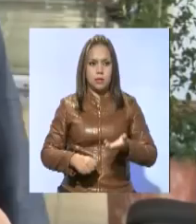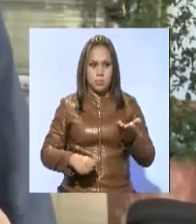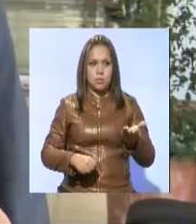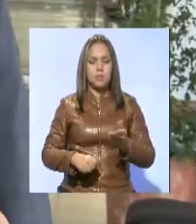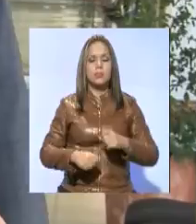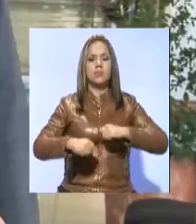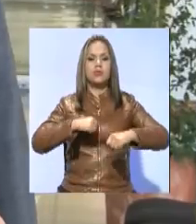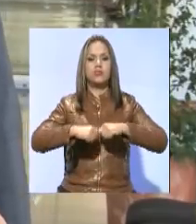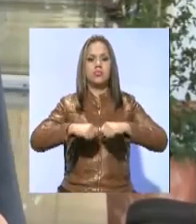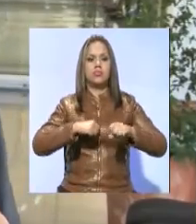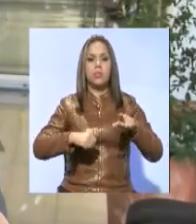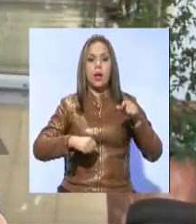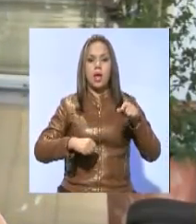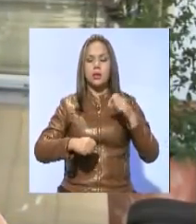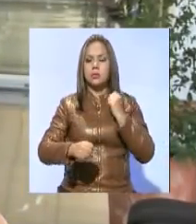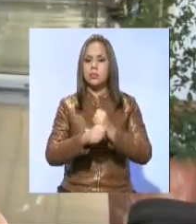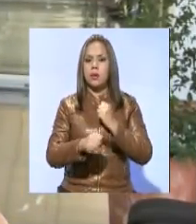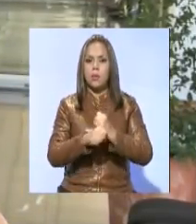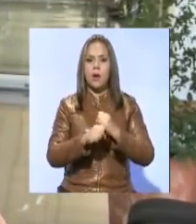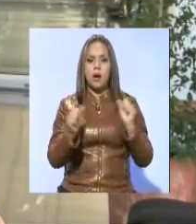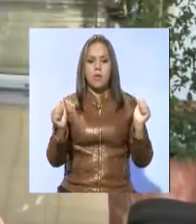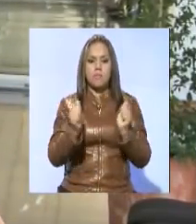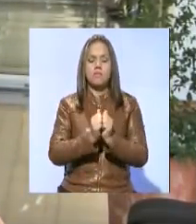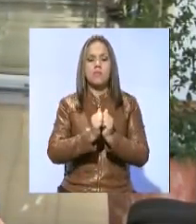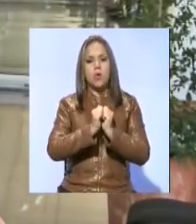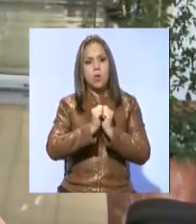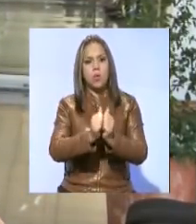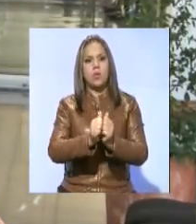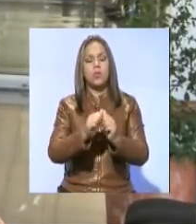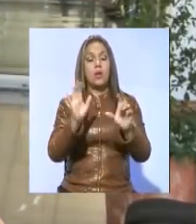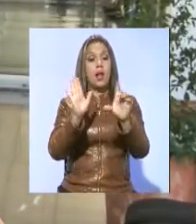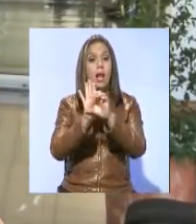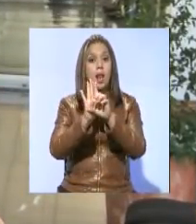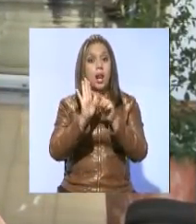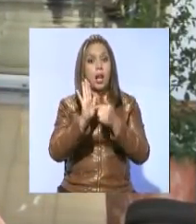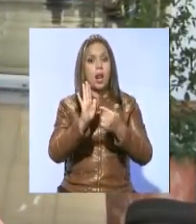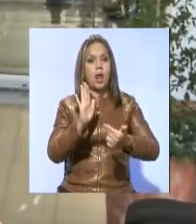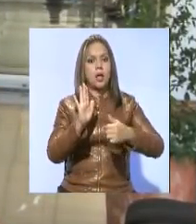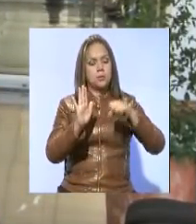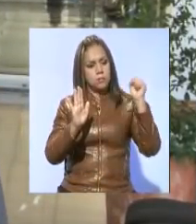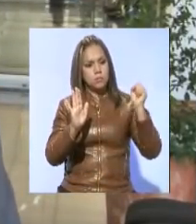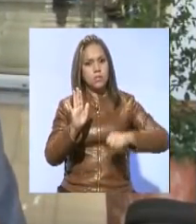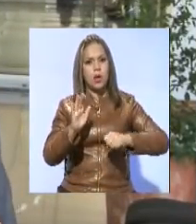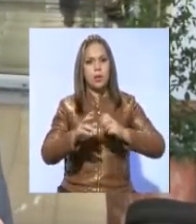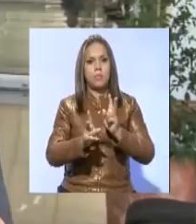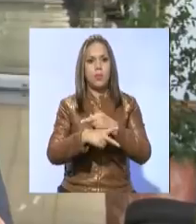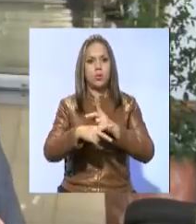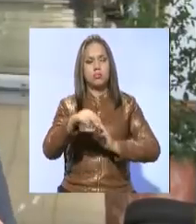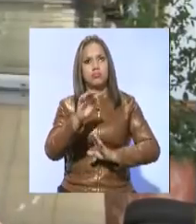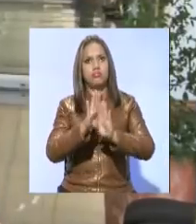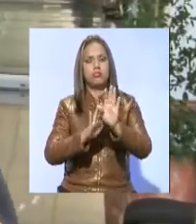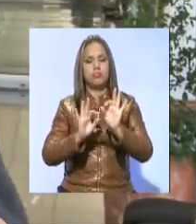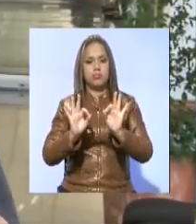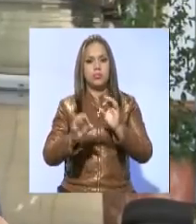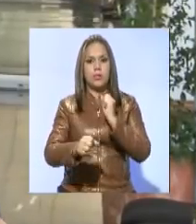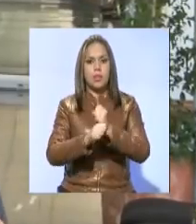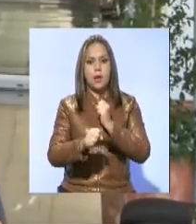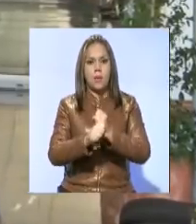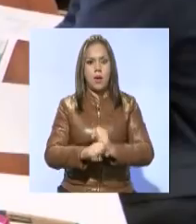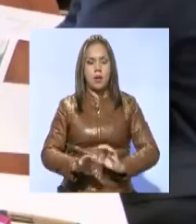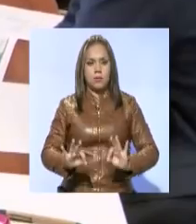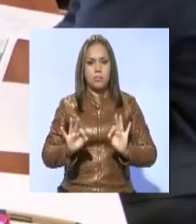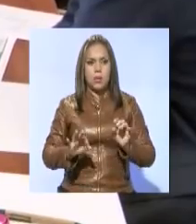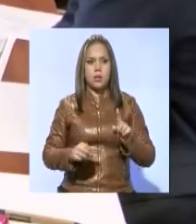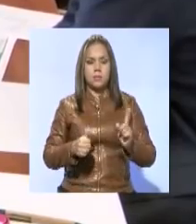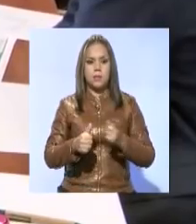legislativa. Aquí hay un trabajo en conjunto para sacar las leyes, para buscar mejorar la productividad, para generar empleo. Esa es mi primera